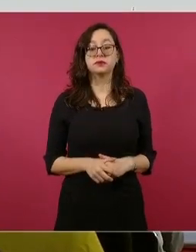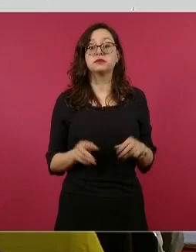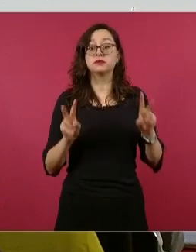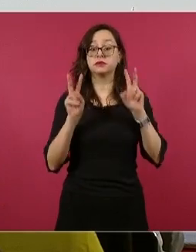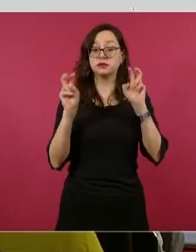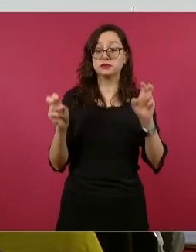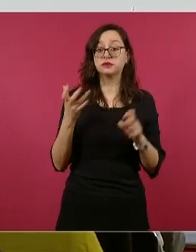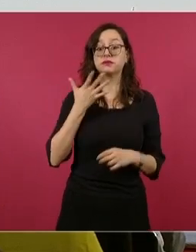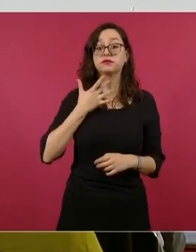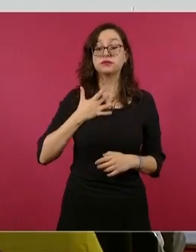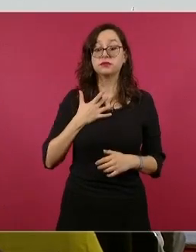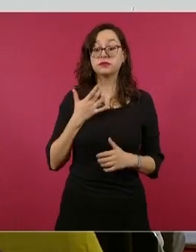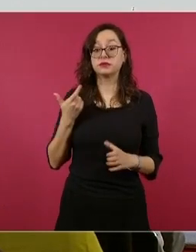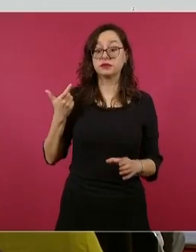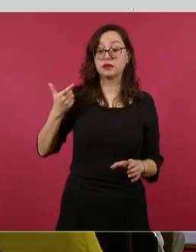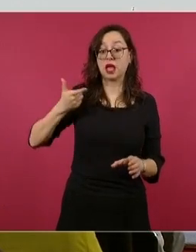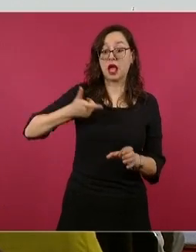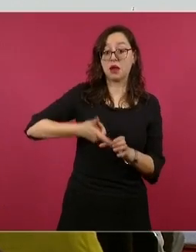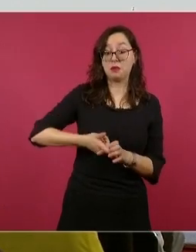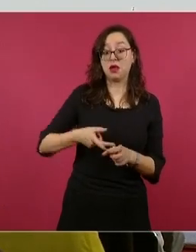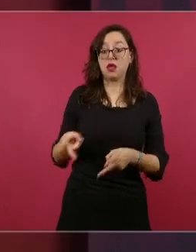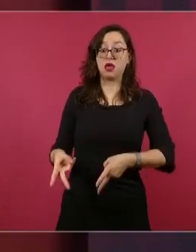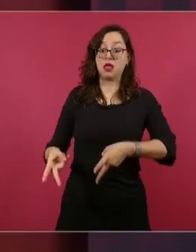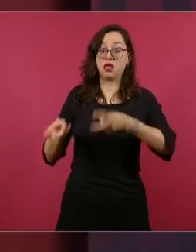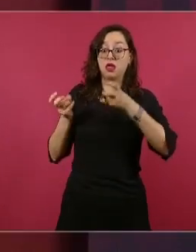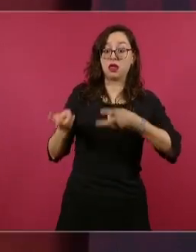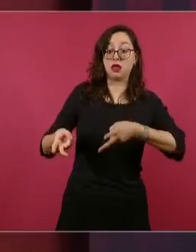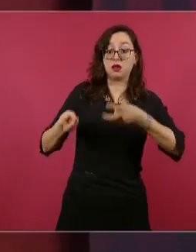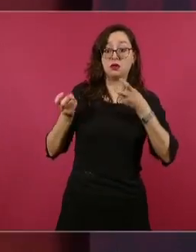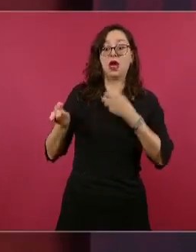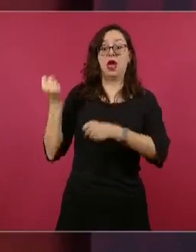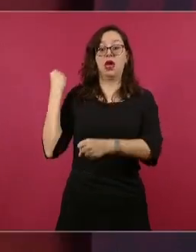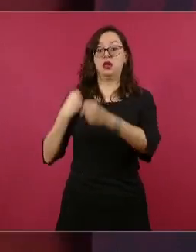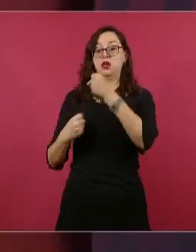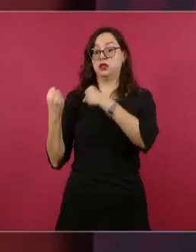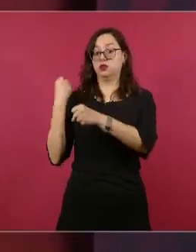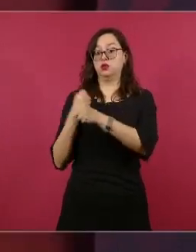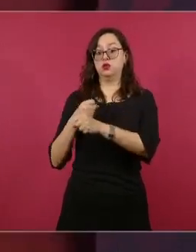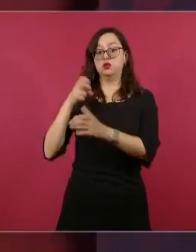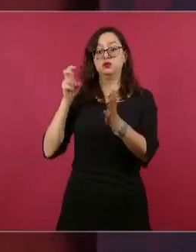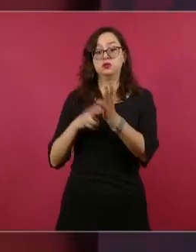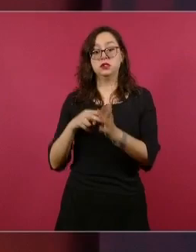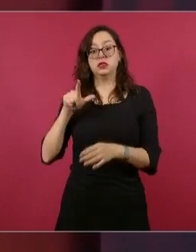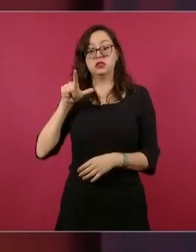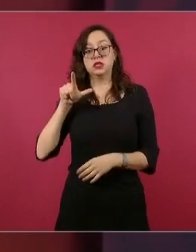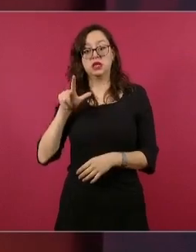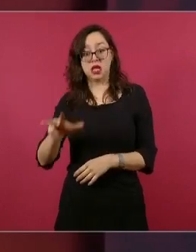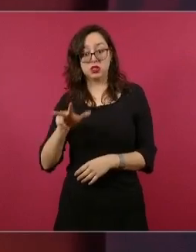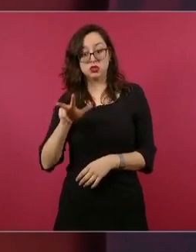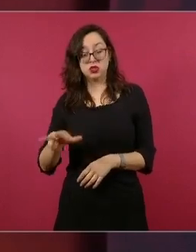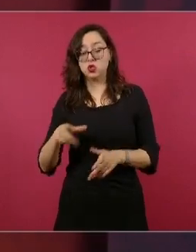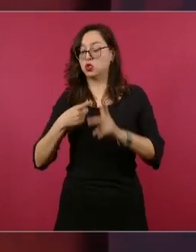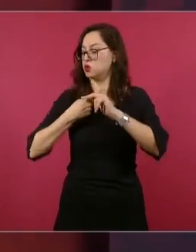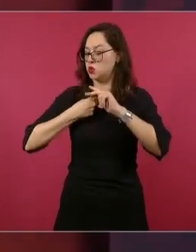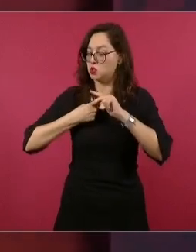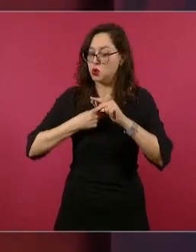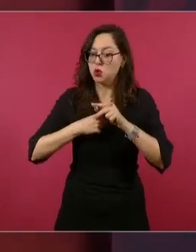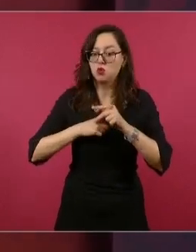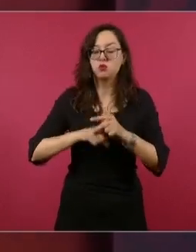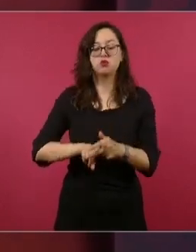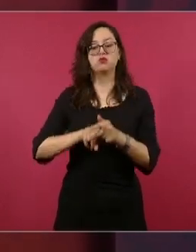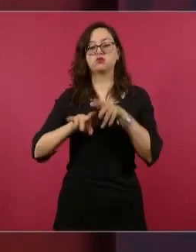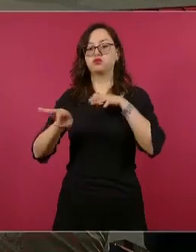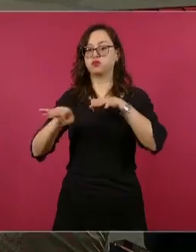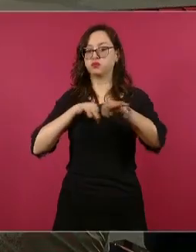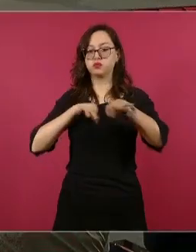este delito se hizo desde el inicio de la administración por instrucción del señor presidente